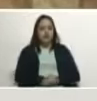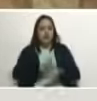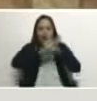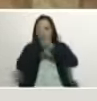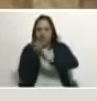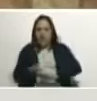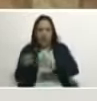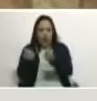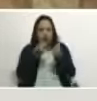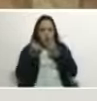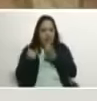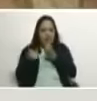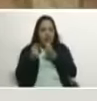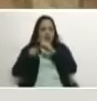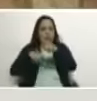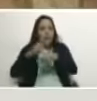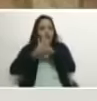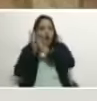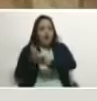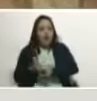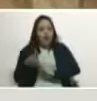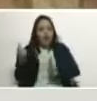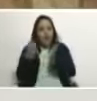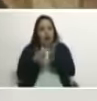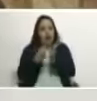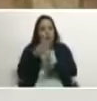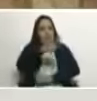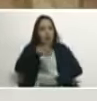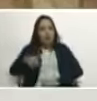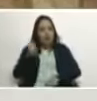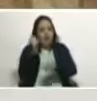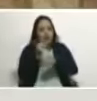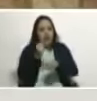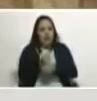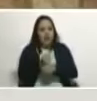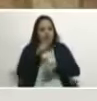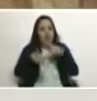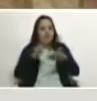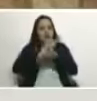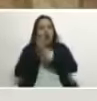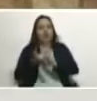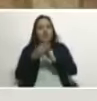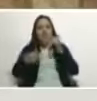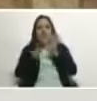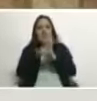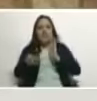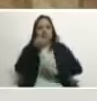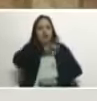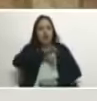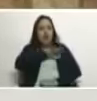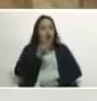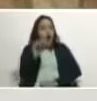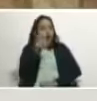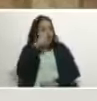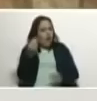Destruyendo la economía, destruyeron el ingreso. Y destruyendo el ingreso, destruyen todos los derechos sociales. ¿O es que alguien lo duda?